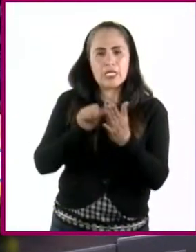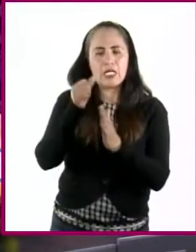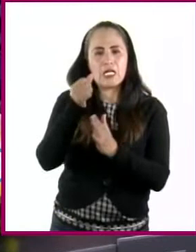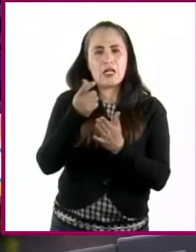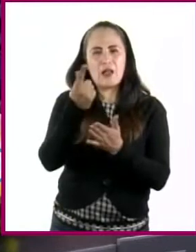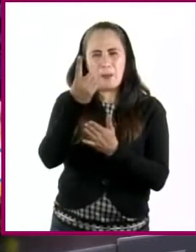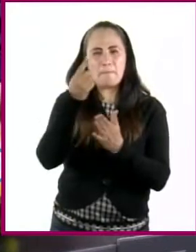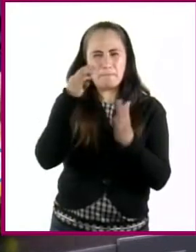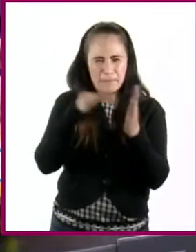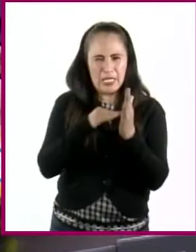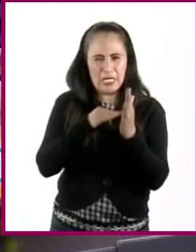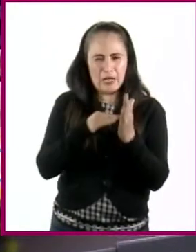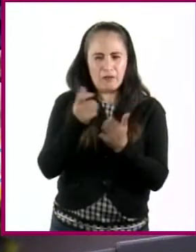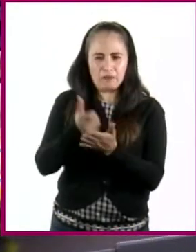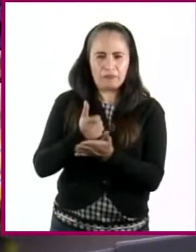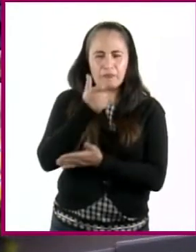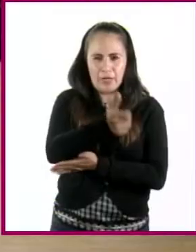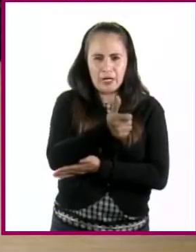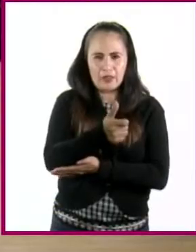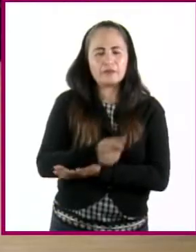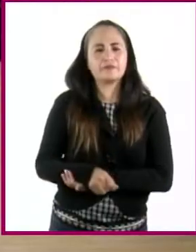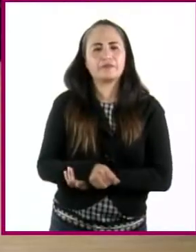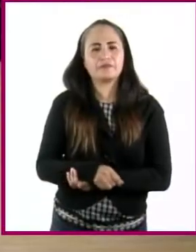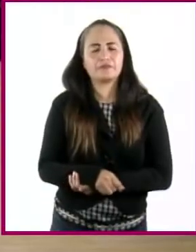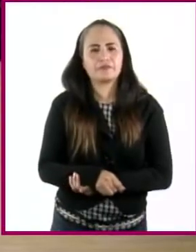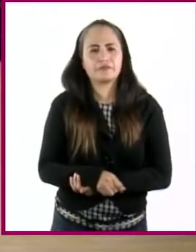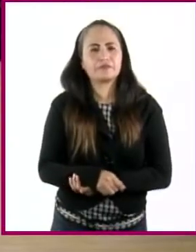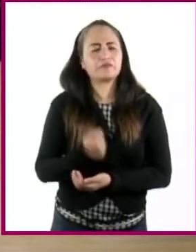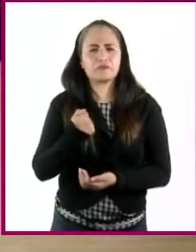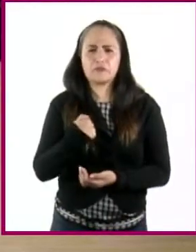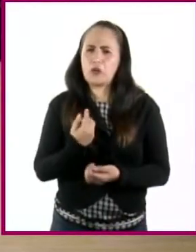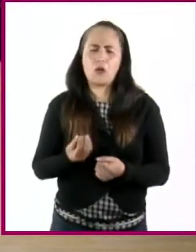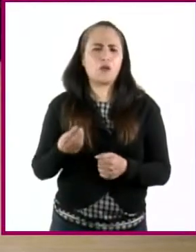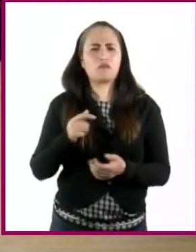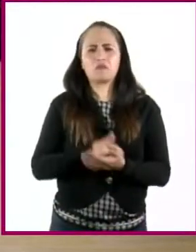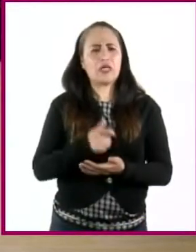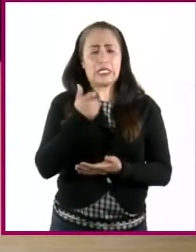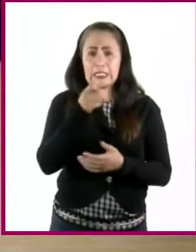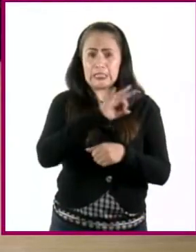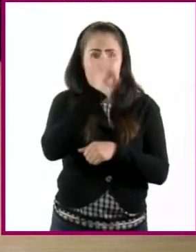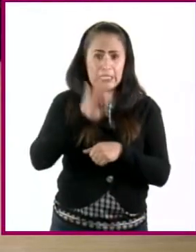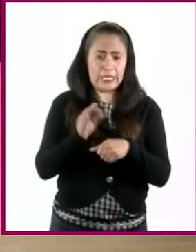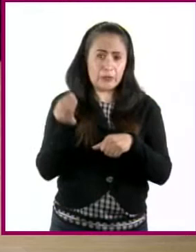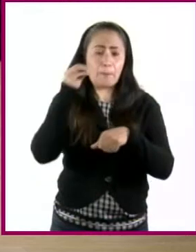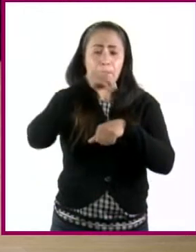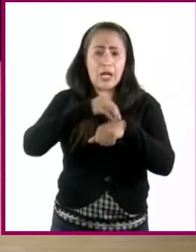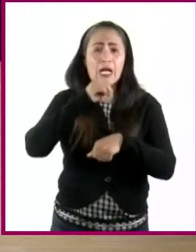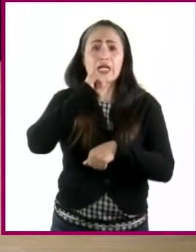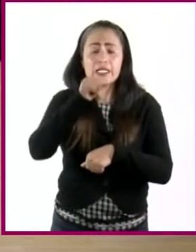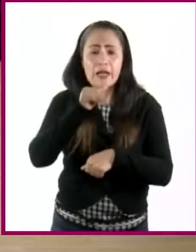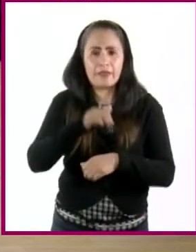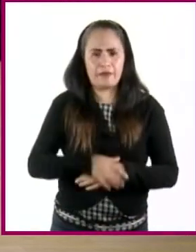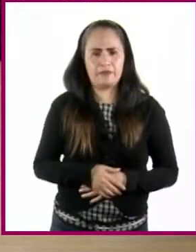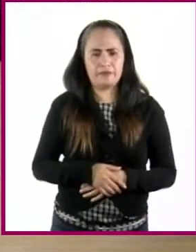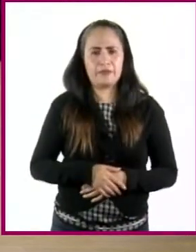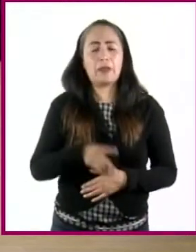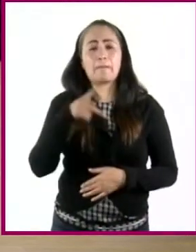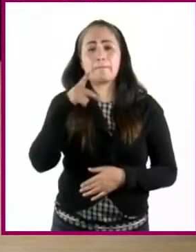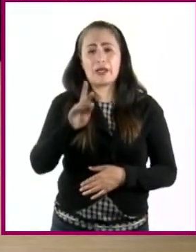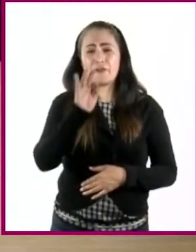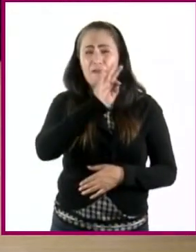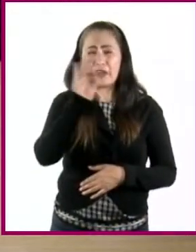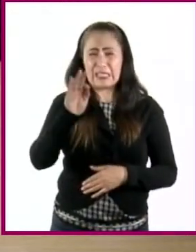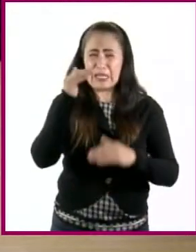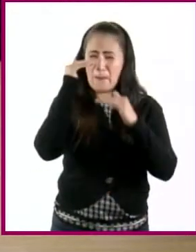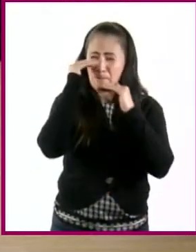yo pago en ese momento que se agregó mi tarjeta, entonces no pasa nada. No pago intereses. Pero si me espero hasta la fecha de corte